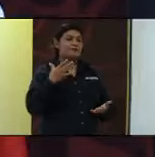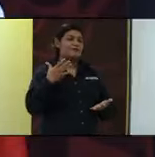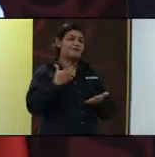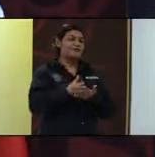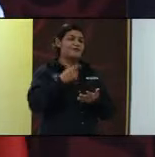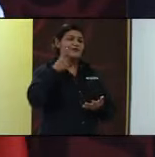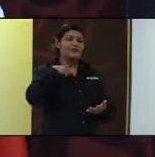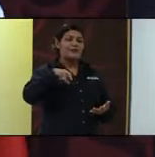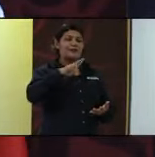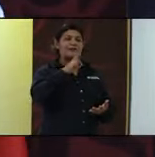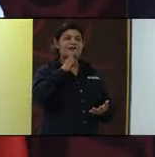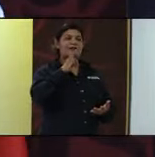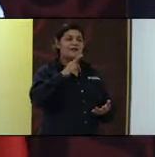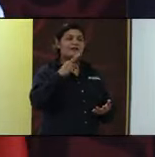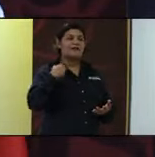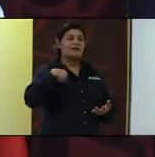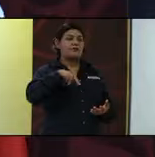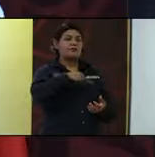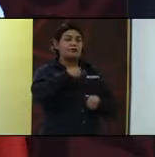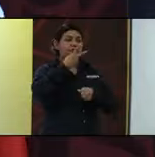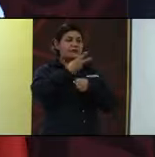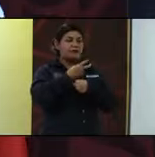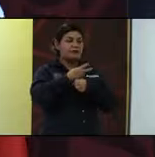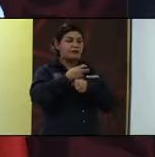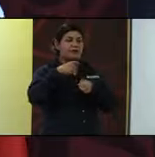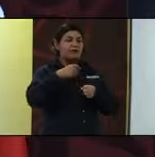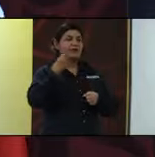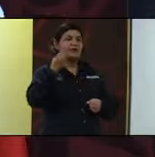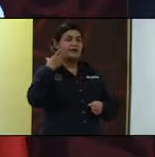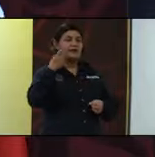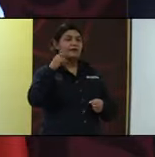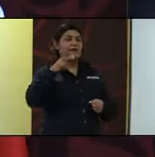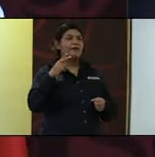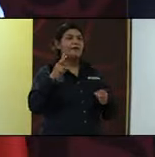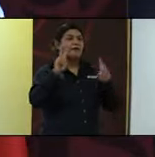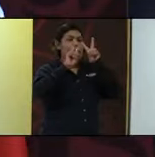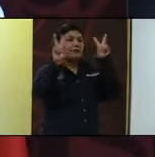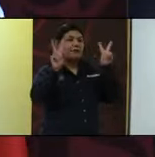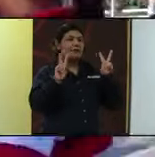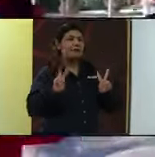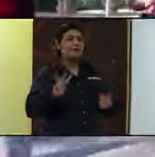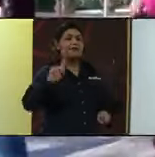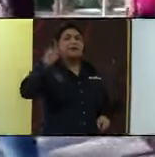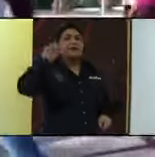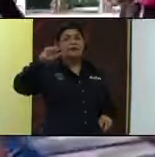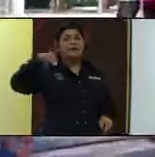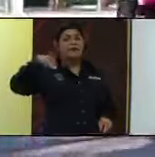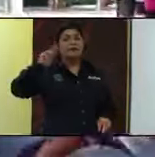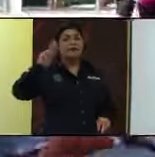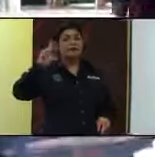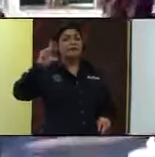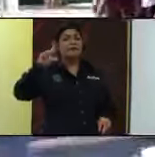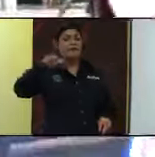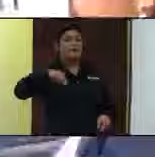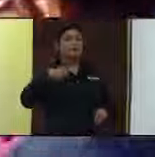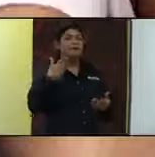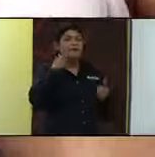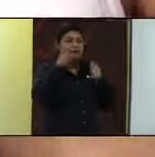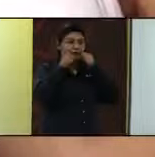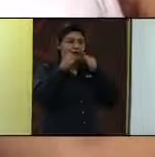la respuesta de nuestra segunda edición del campamento de verano en el Tamul 2023. En estos